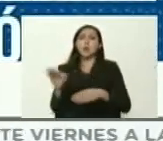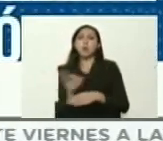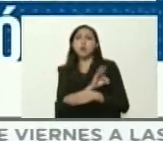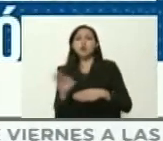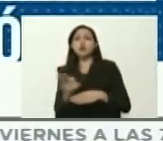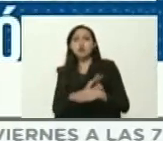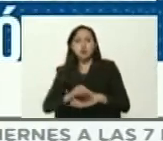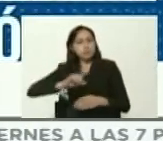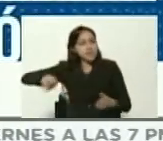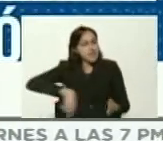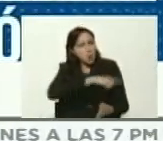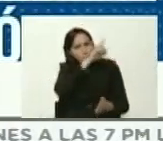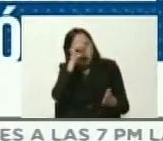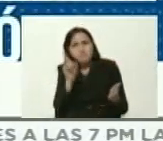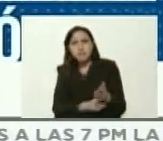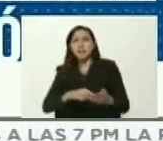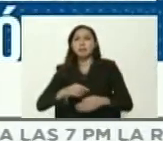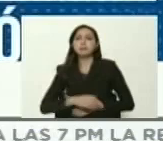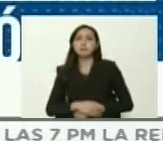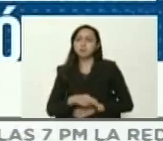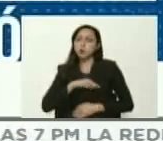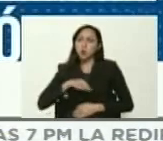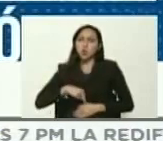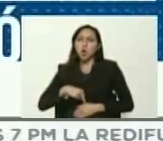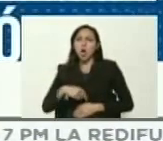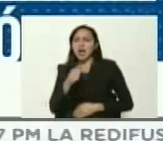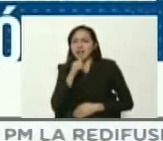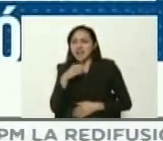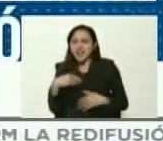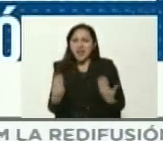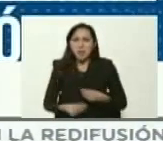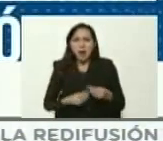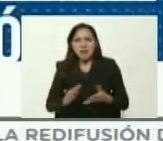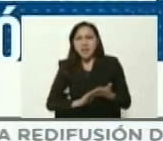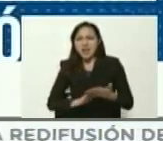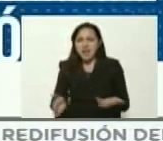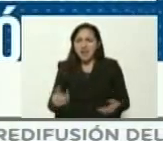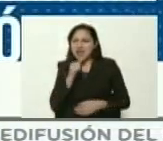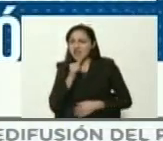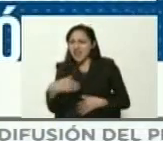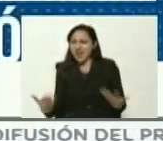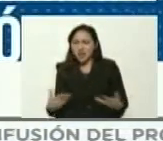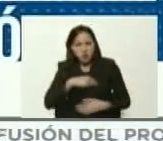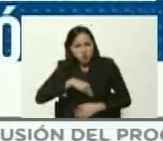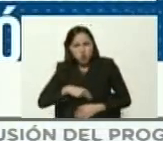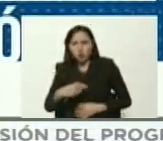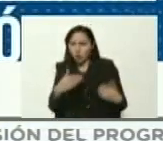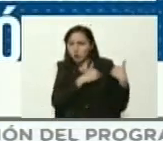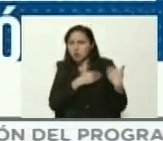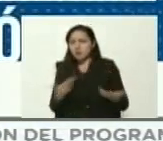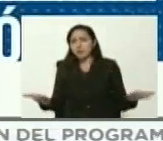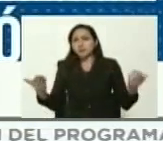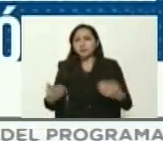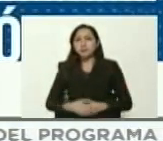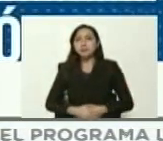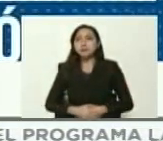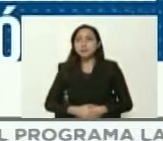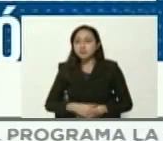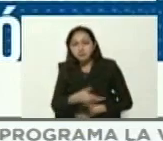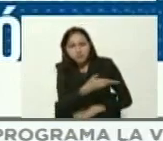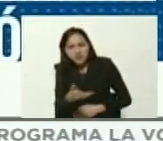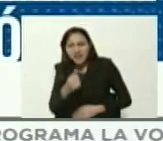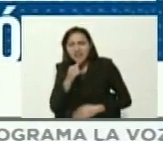al 100%. Si no lo hacemos nosotros, ¿quién lo va a hacer? Reverol, dímelo tú. Ah, Eduardo